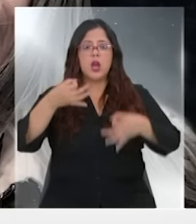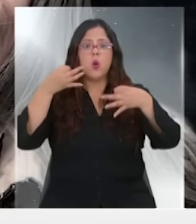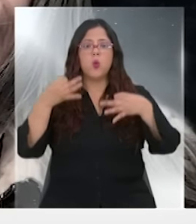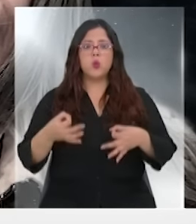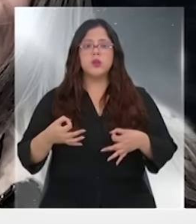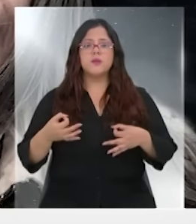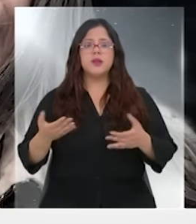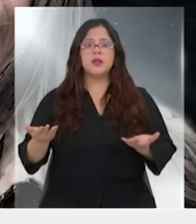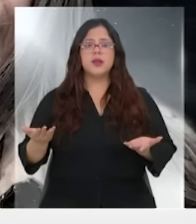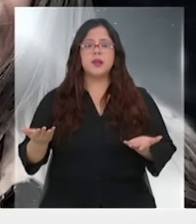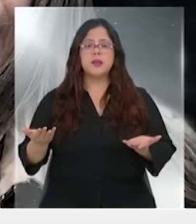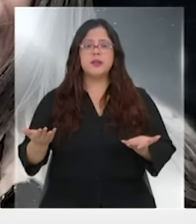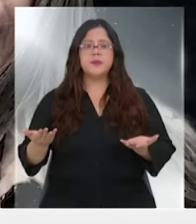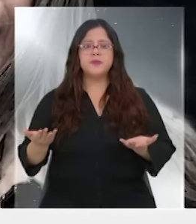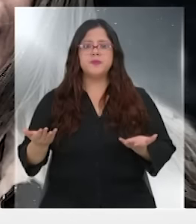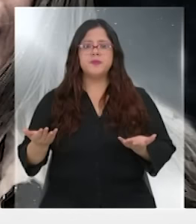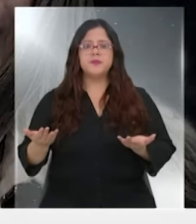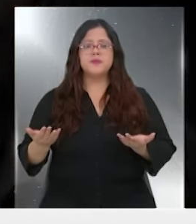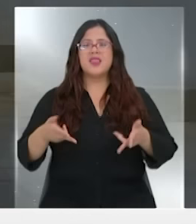de... como